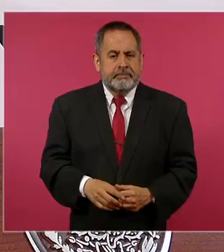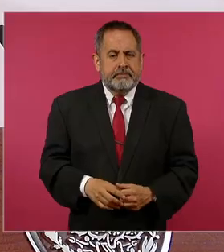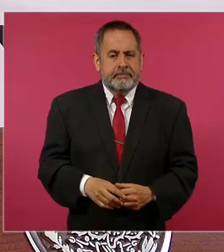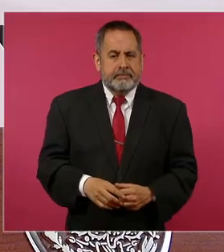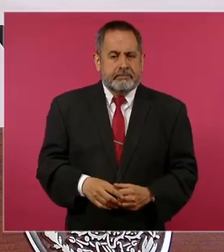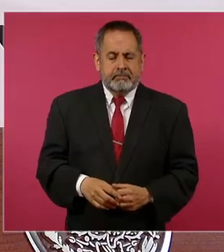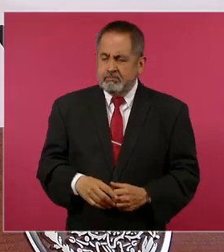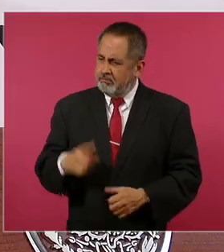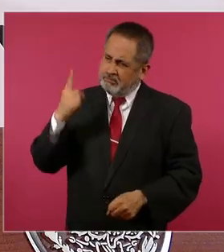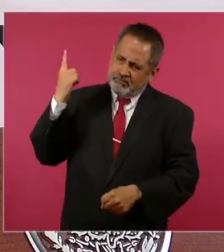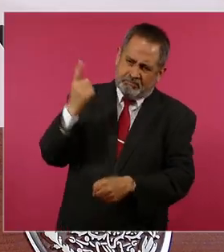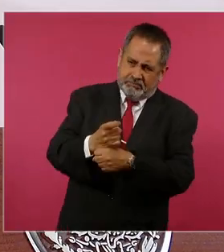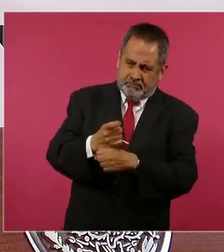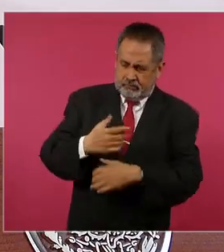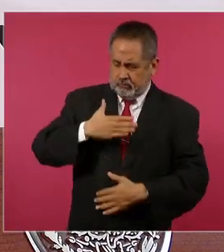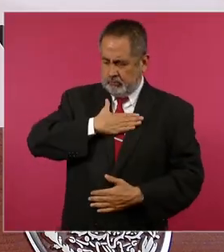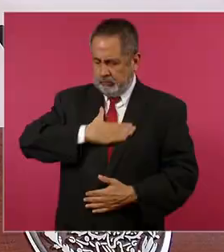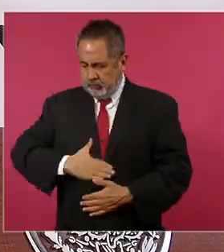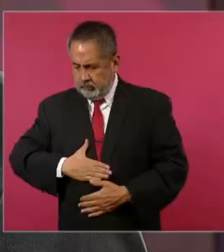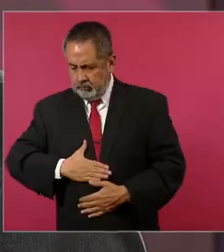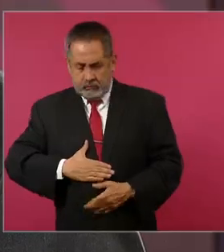se imponga ante el poder.